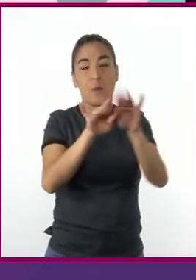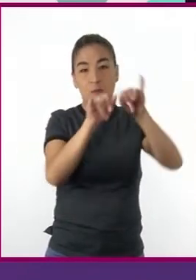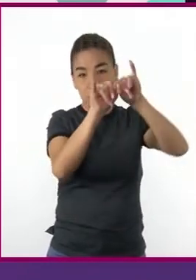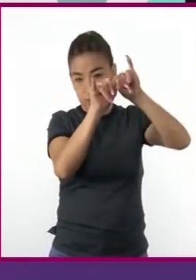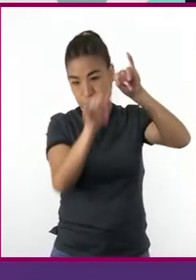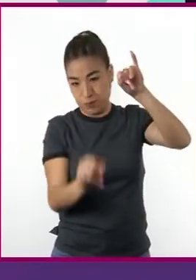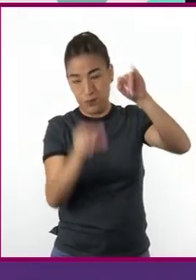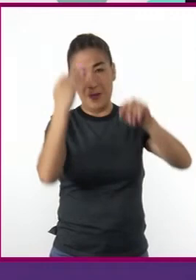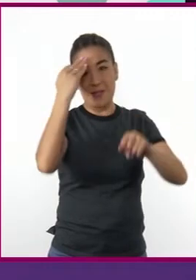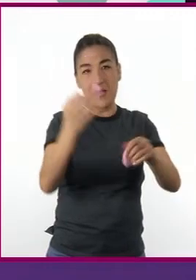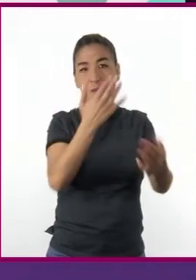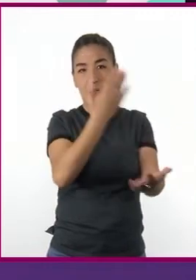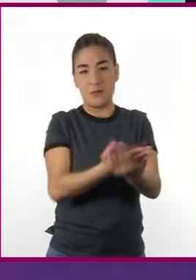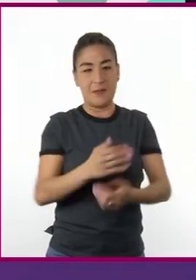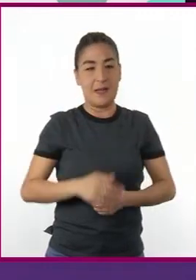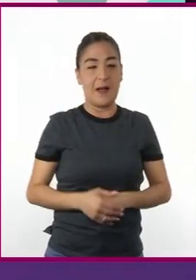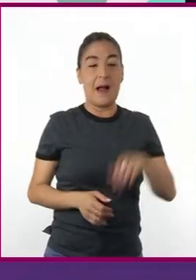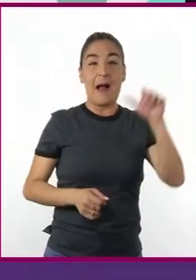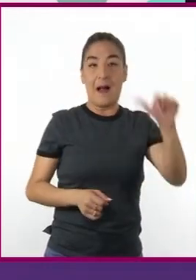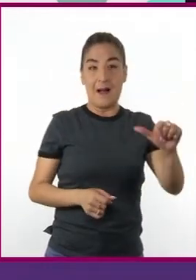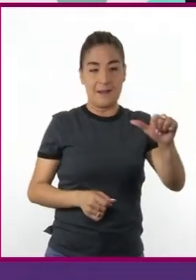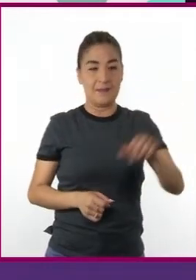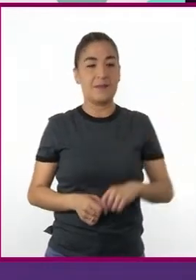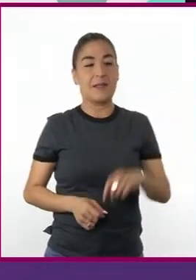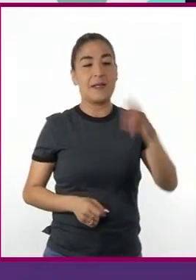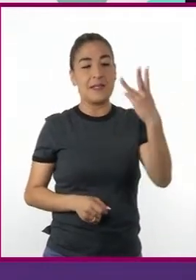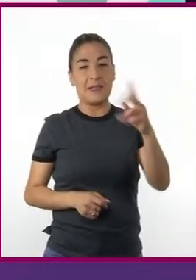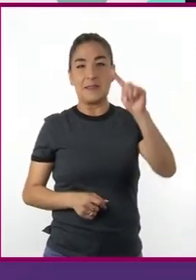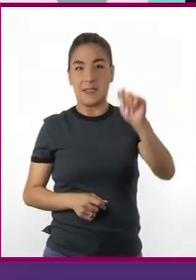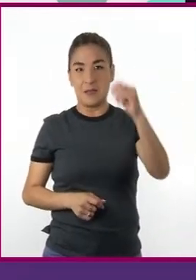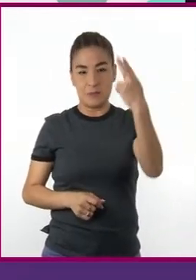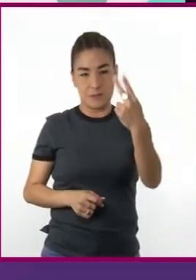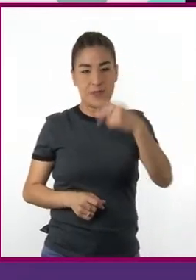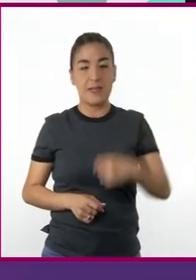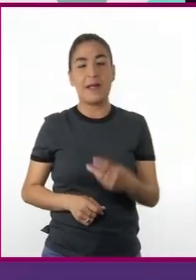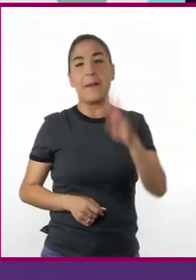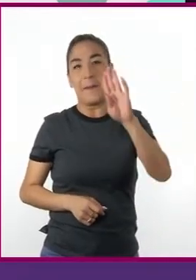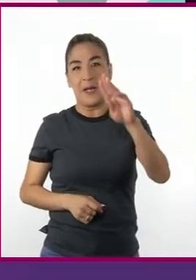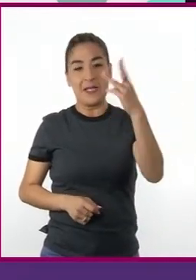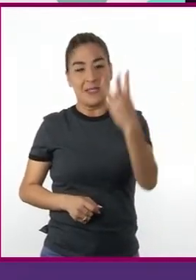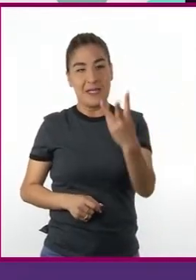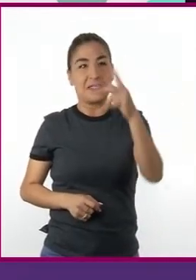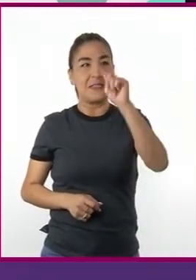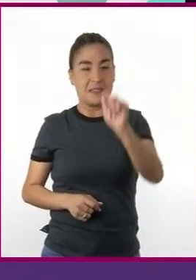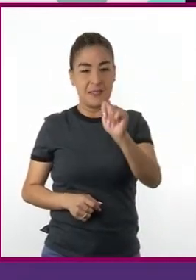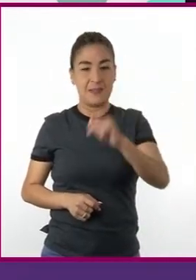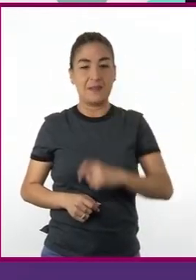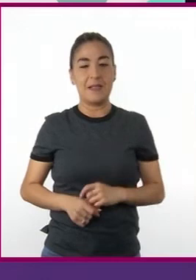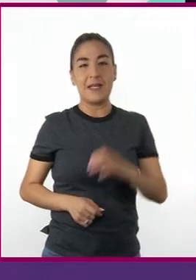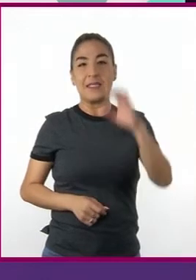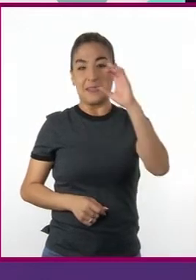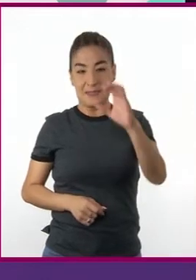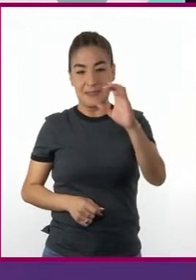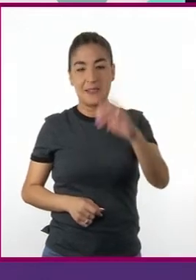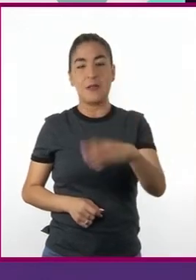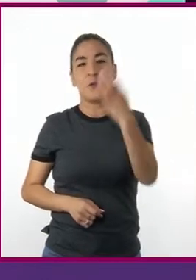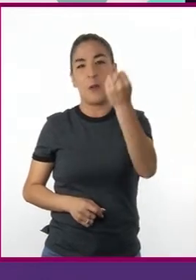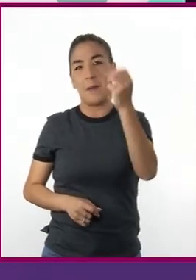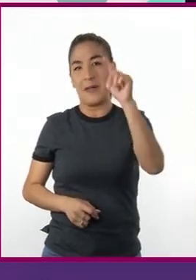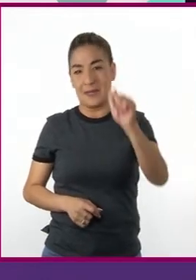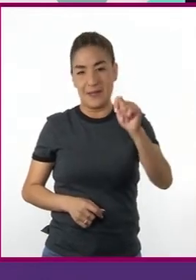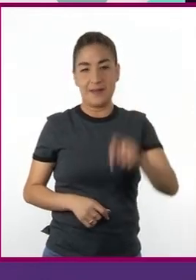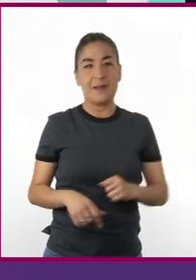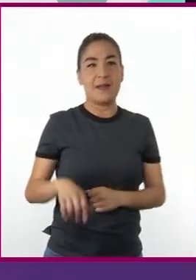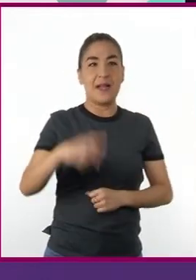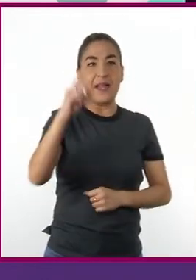A, 3t cuadrada. Inciso B, 3t. Inciso C, 9t.